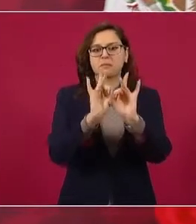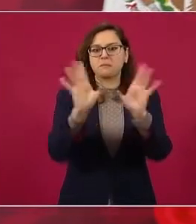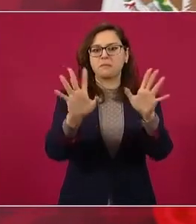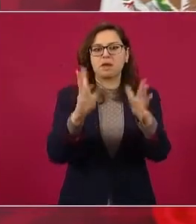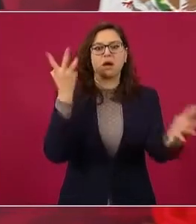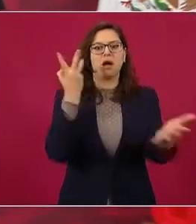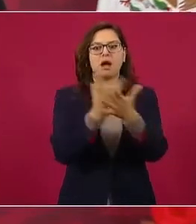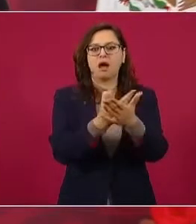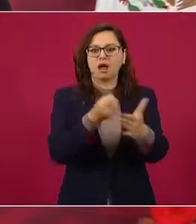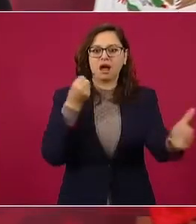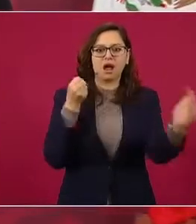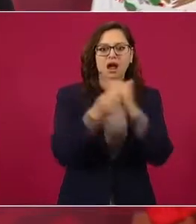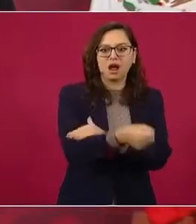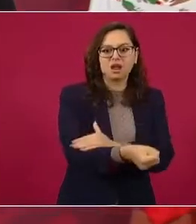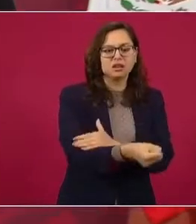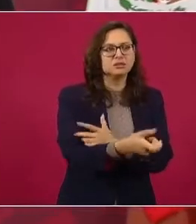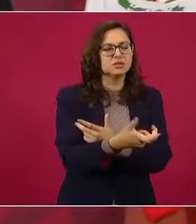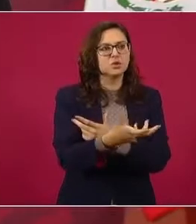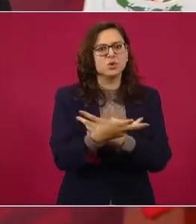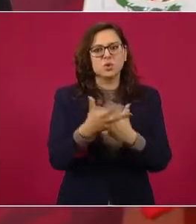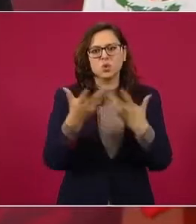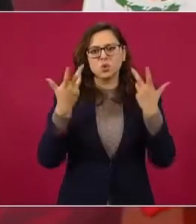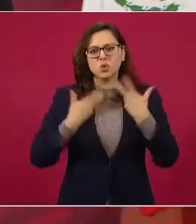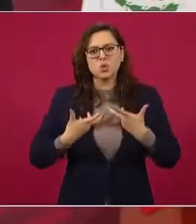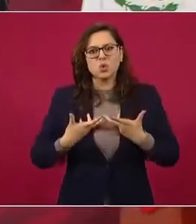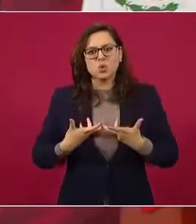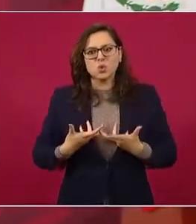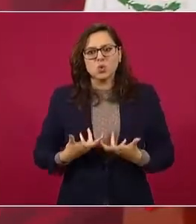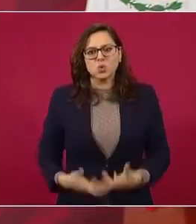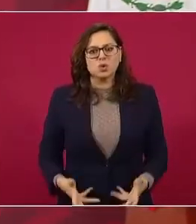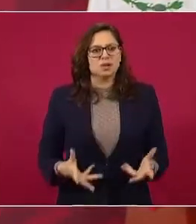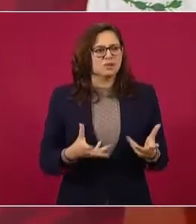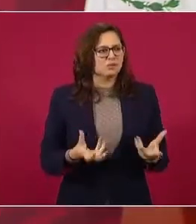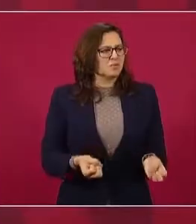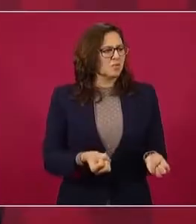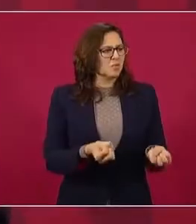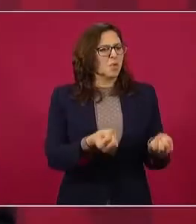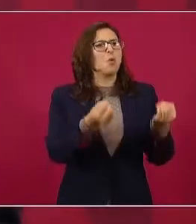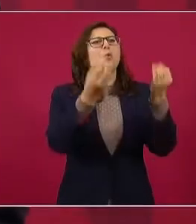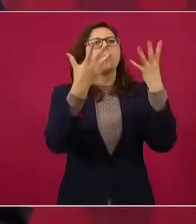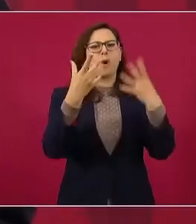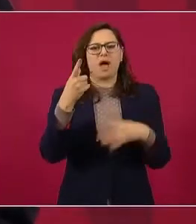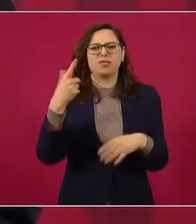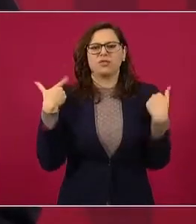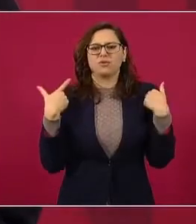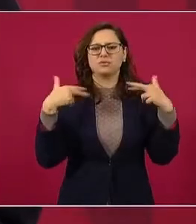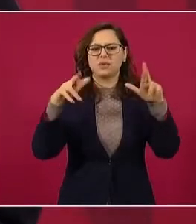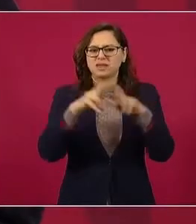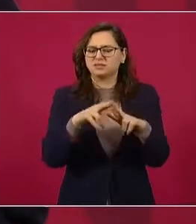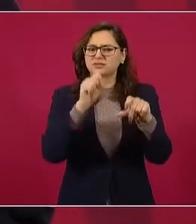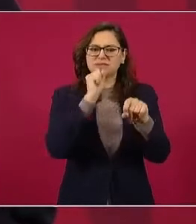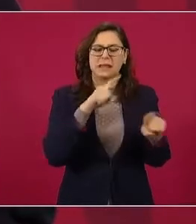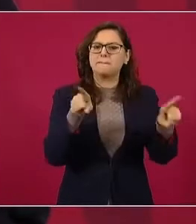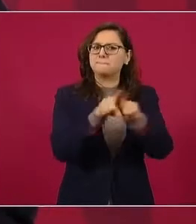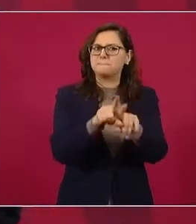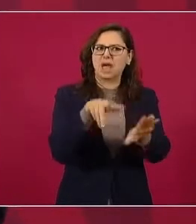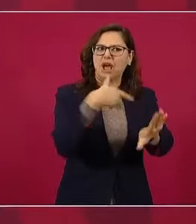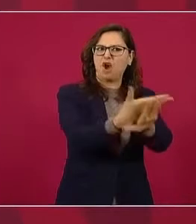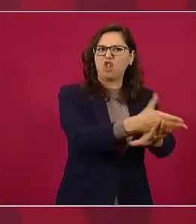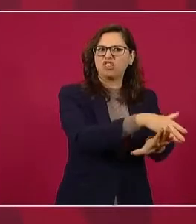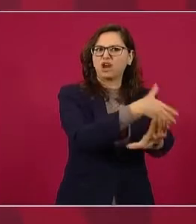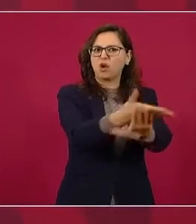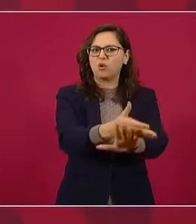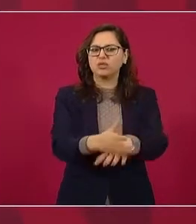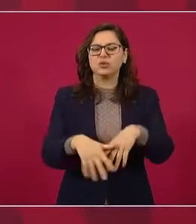¿Y cuántos maestros más? En la universidad, en la Facultad de Ciencias